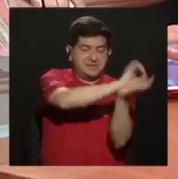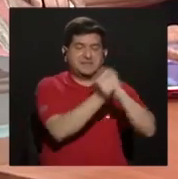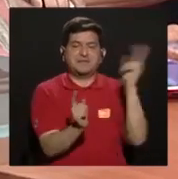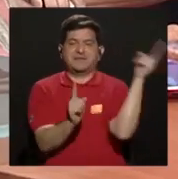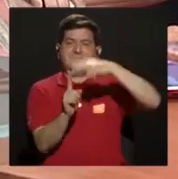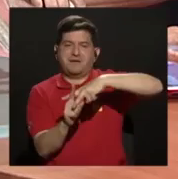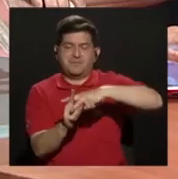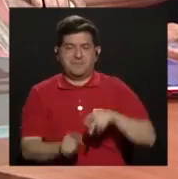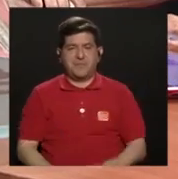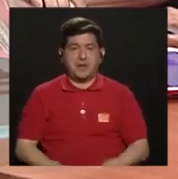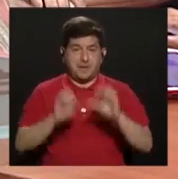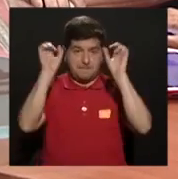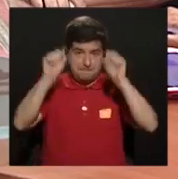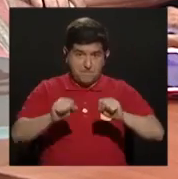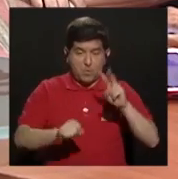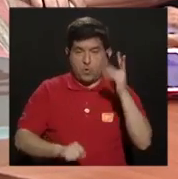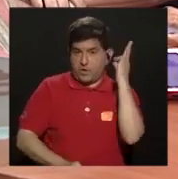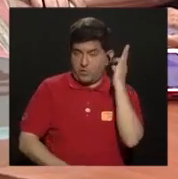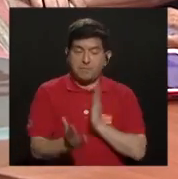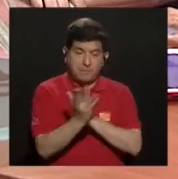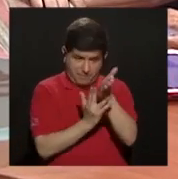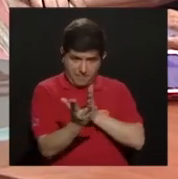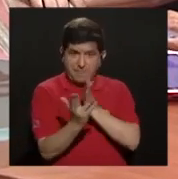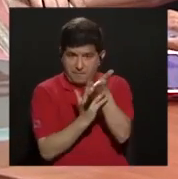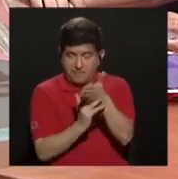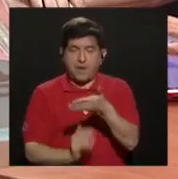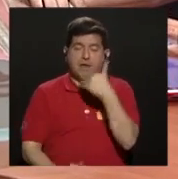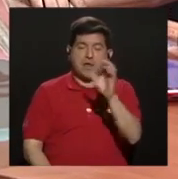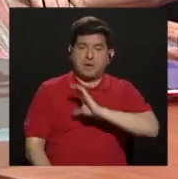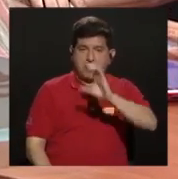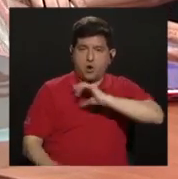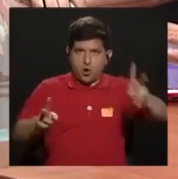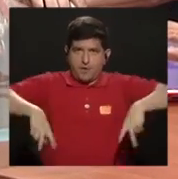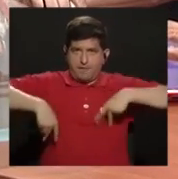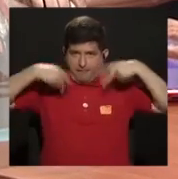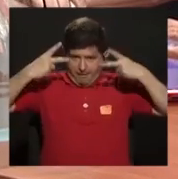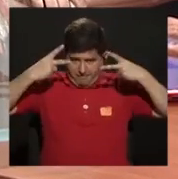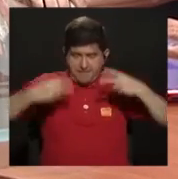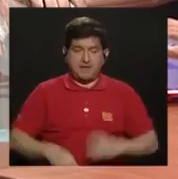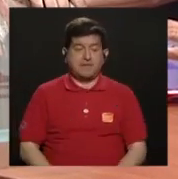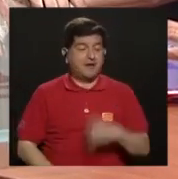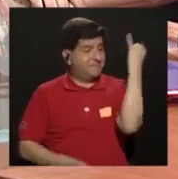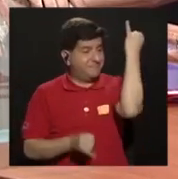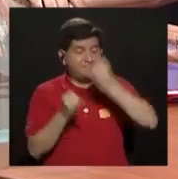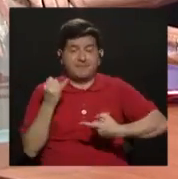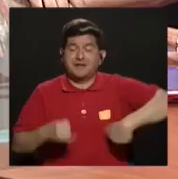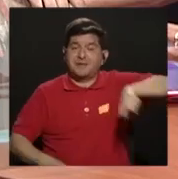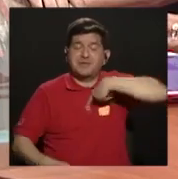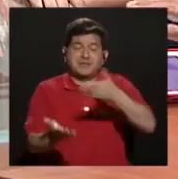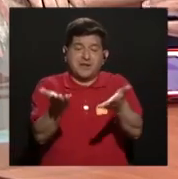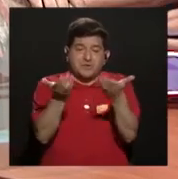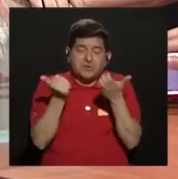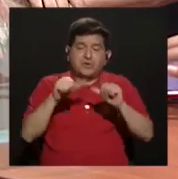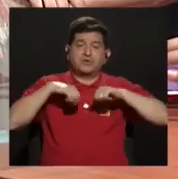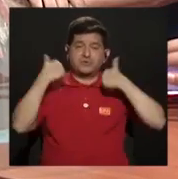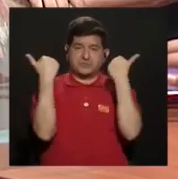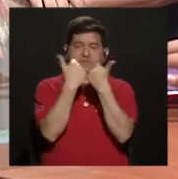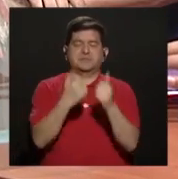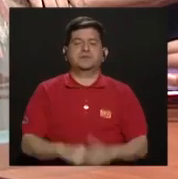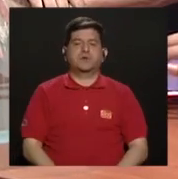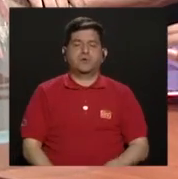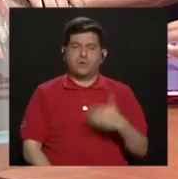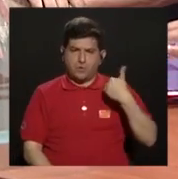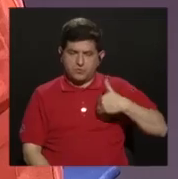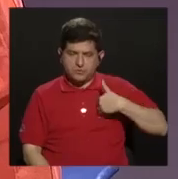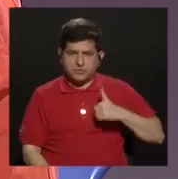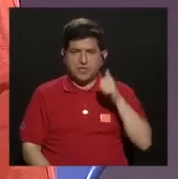las compañeras puedan tener este acceso, ¿verdad? Y se mejore la calidad de vida, que es lo que a final de cuentas queremos en la asociación. Don Luis de Alajuela